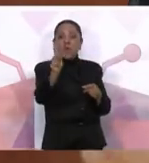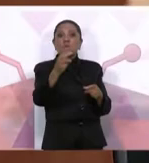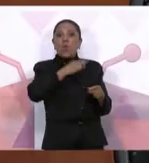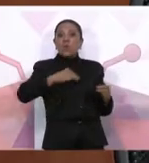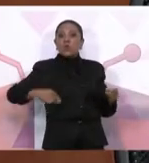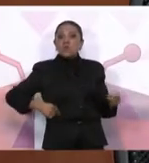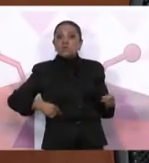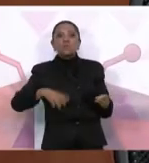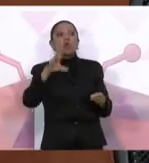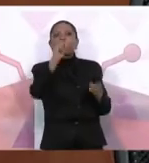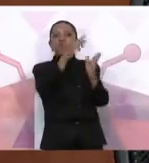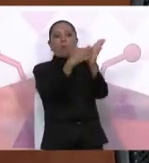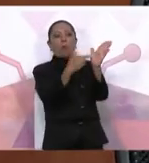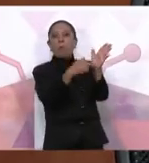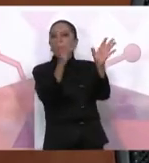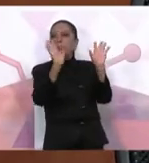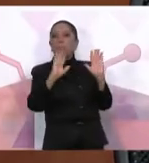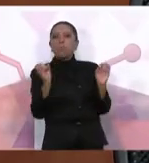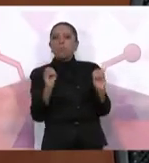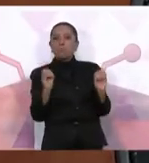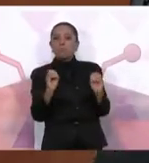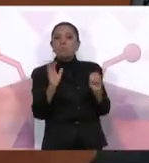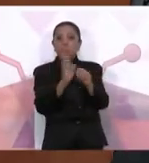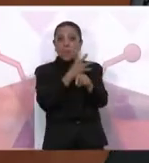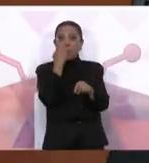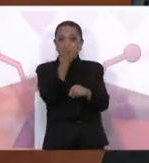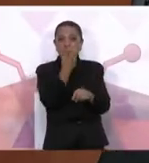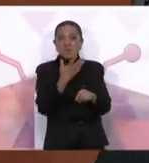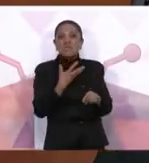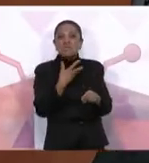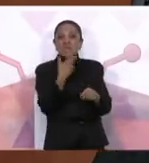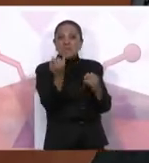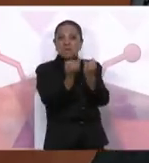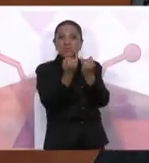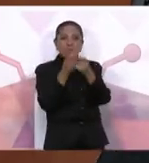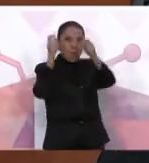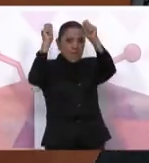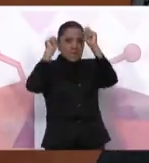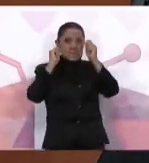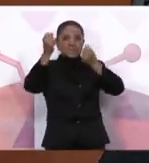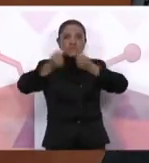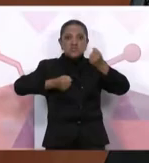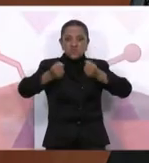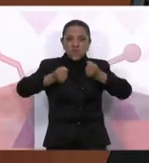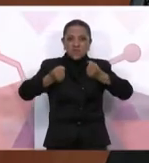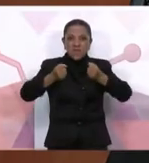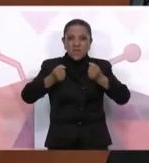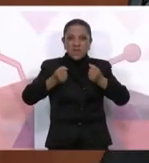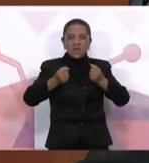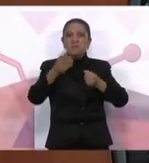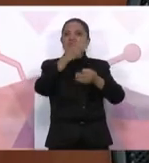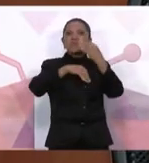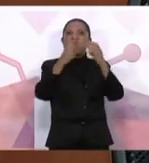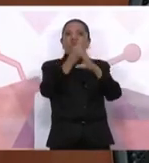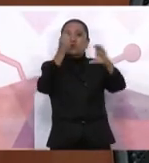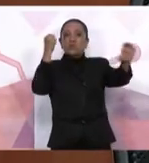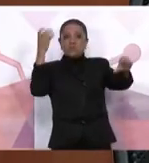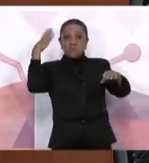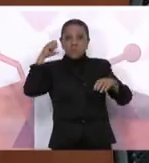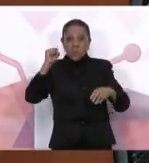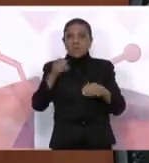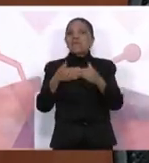regulados y así como tenemos a los choferes de todos los medios de transporte en el estado de morelos sin